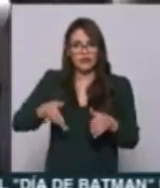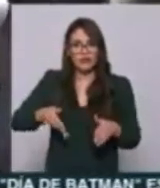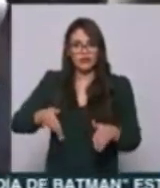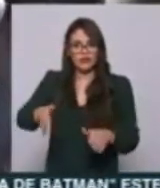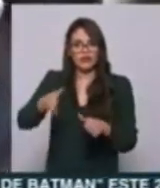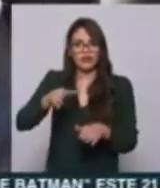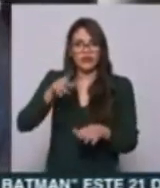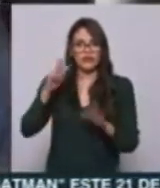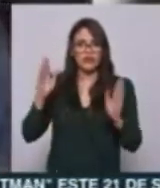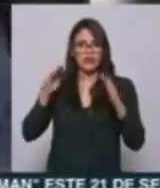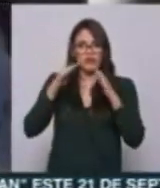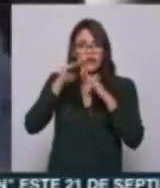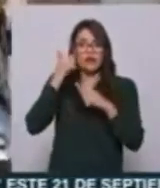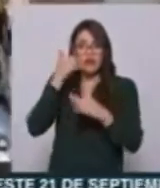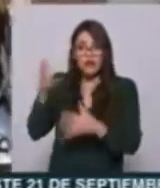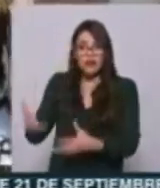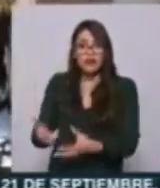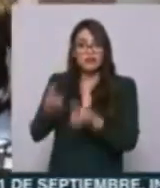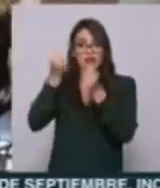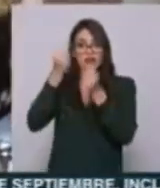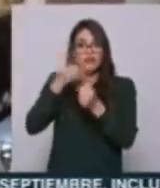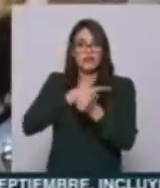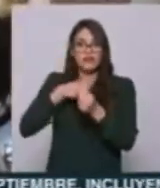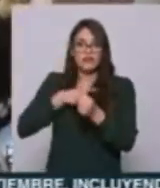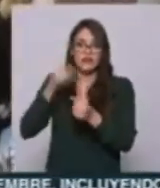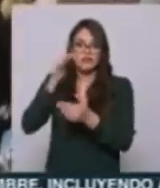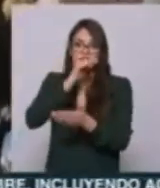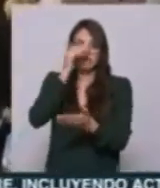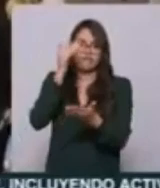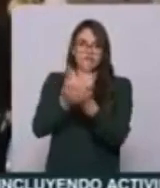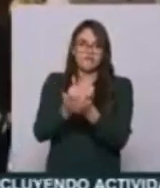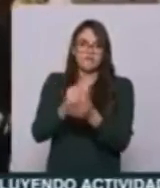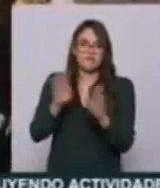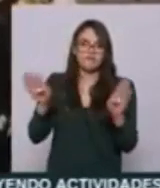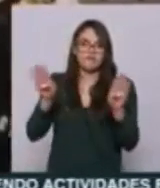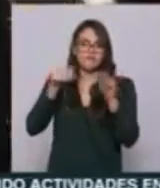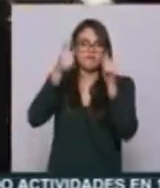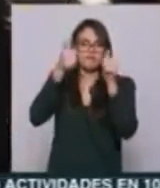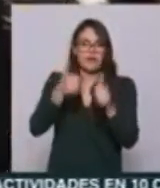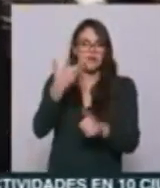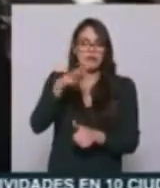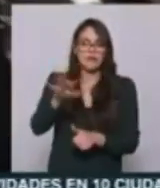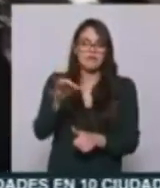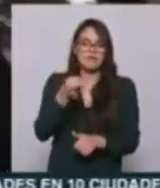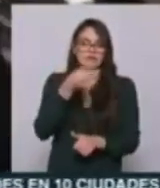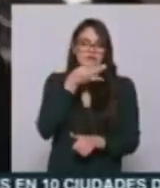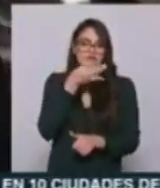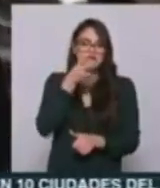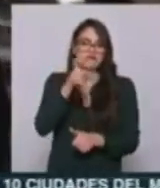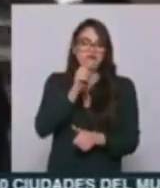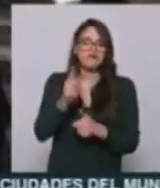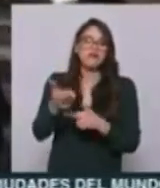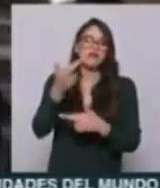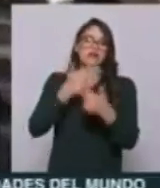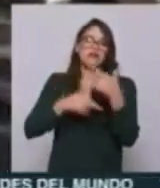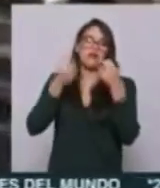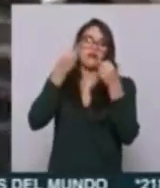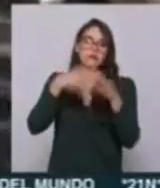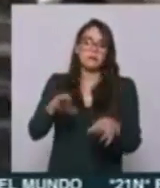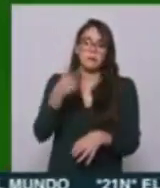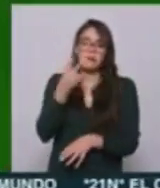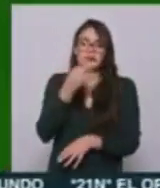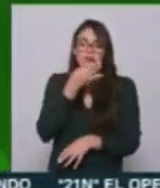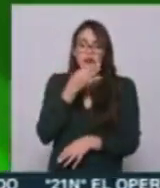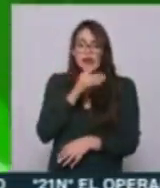línea 3. Para rescatarlo, fue necesario cortar la corriente por casi 10 minutos. Esto originó retrasos de hasta